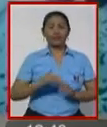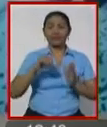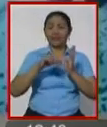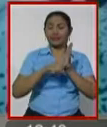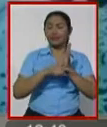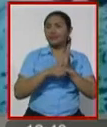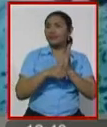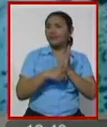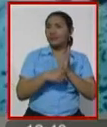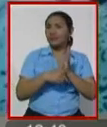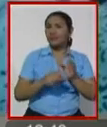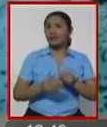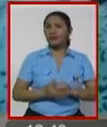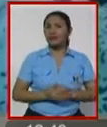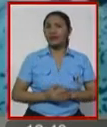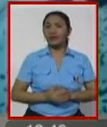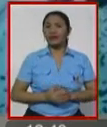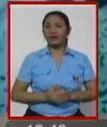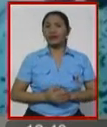recibí